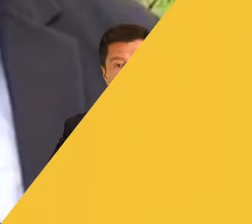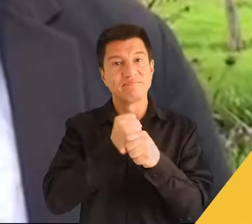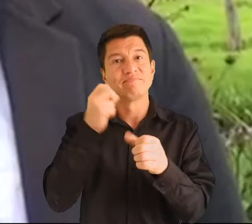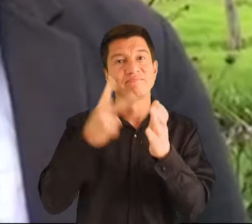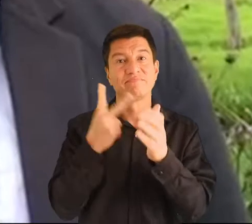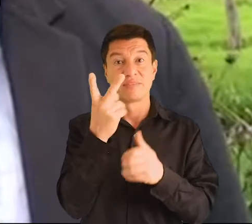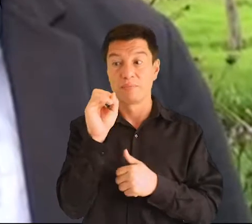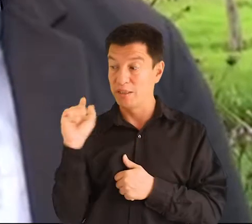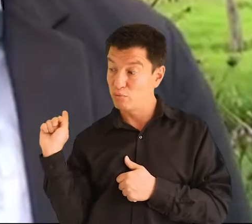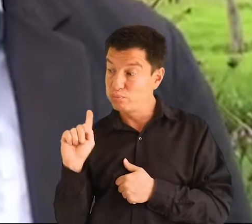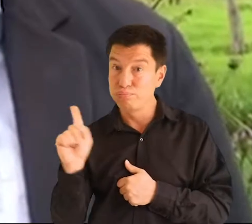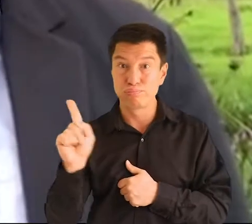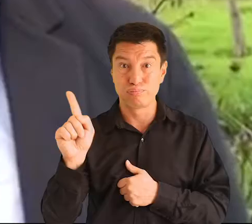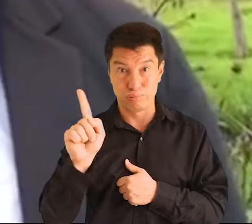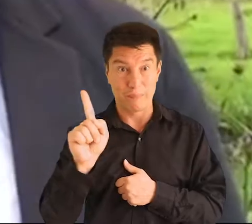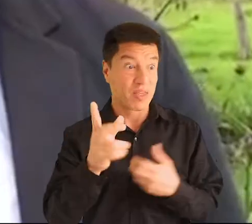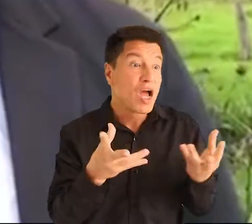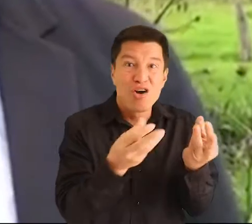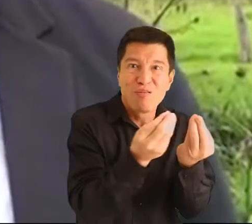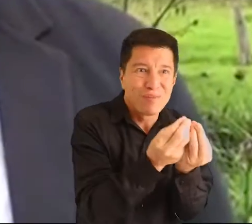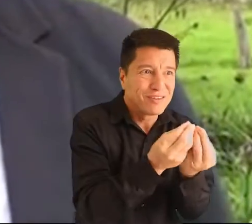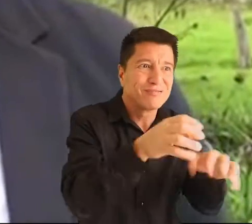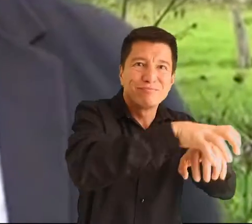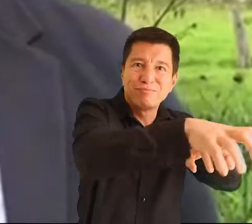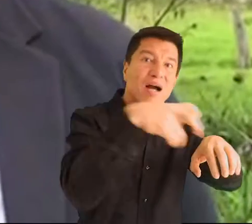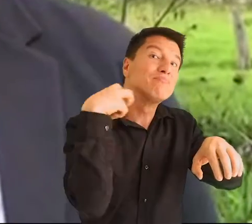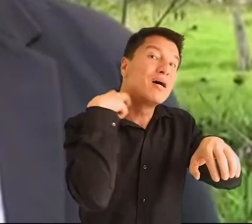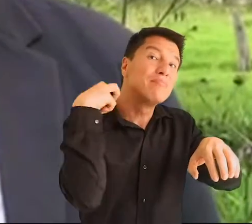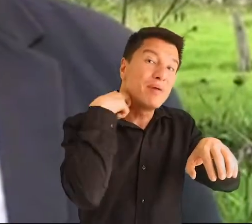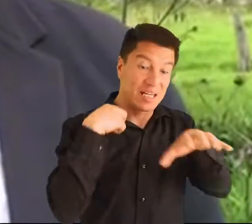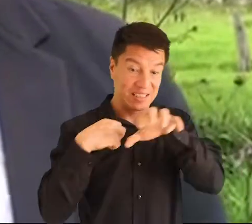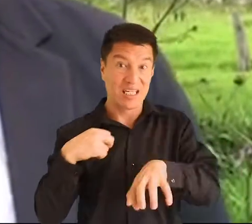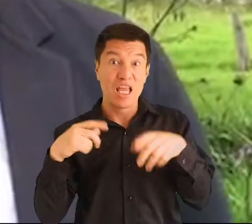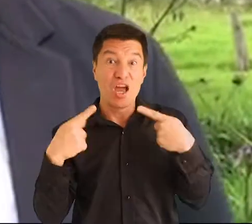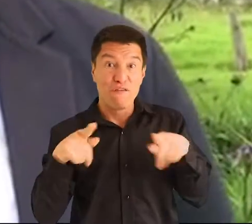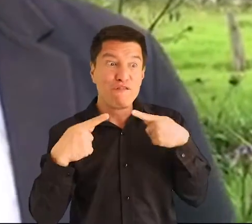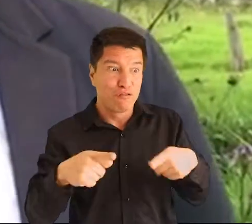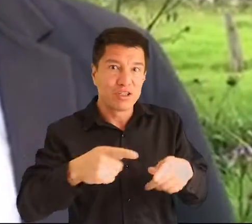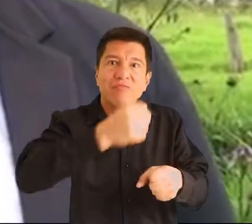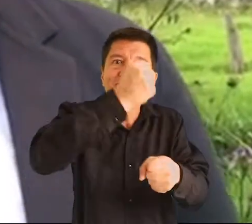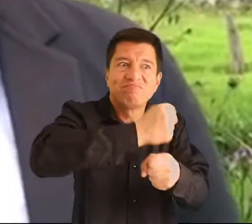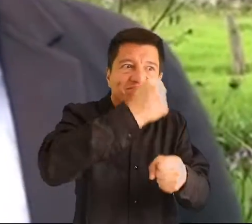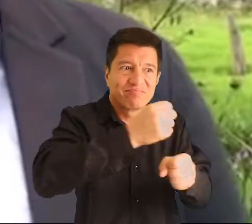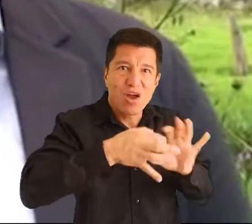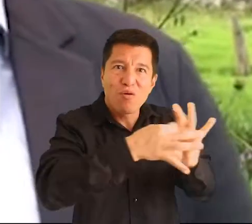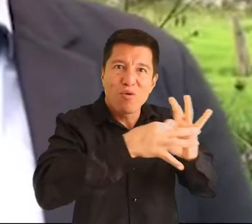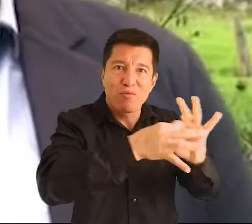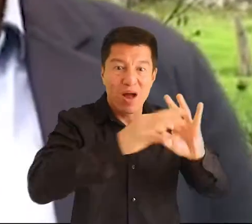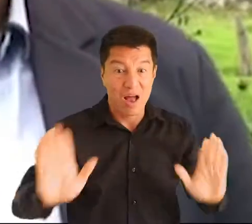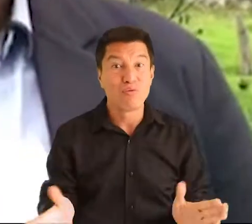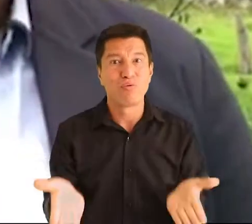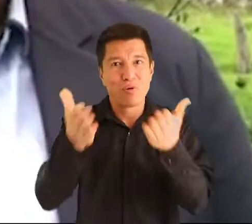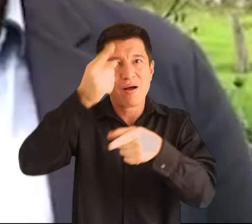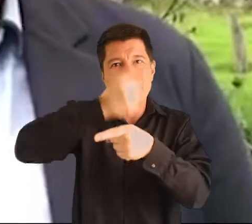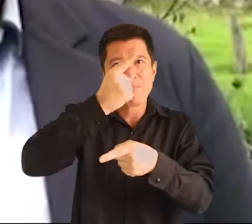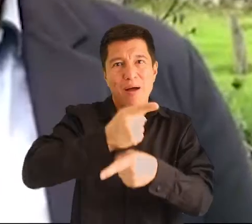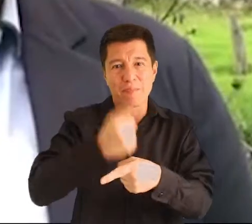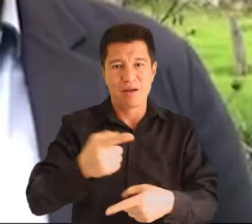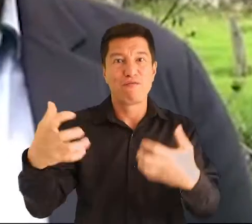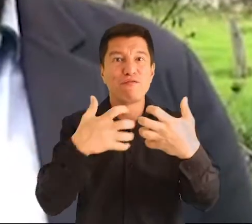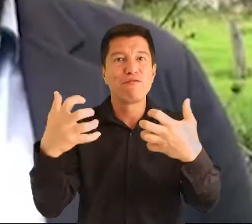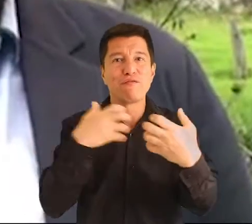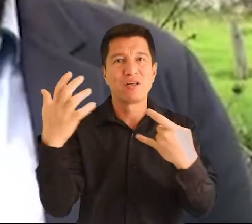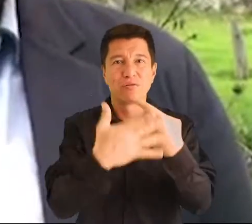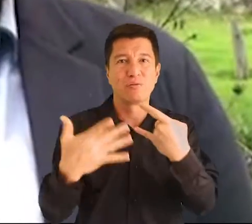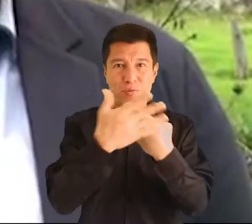Durante el año 2020, junto con mis compañeros de la seccional Girardot y la sede de Fusagasugá, hemos avanzado en el cumplimiento de las funciones sustantivas de la Universidad